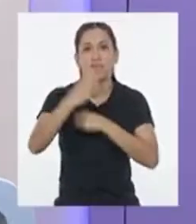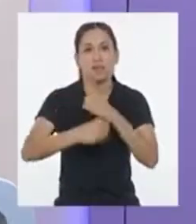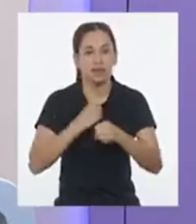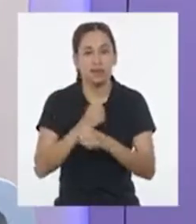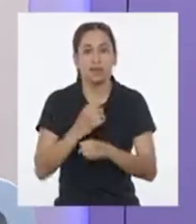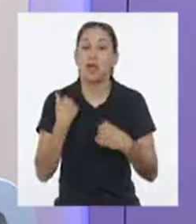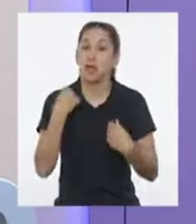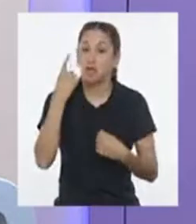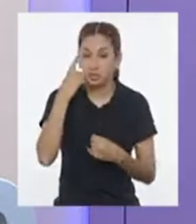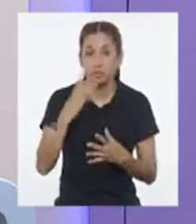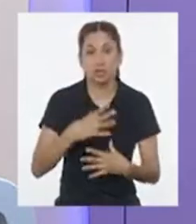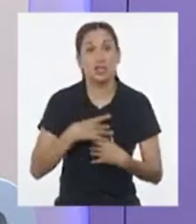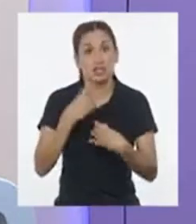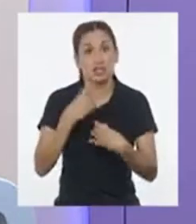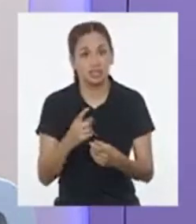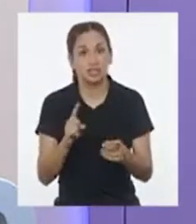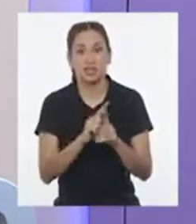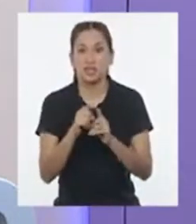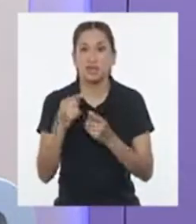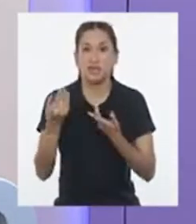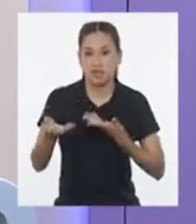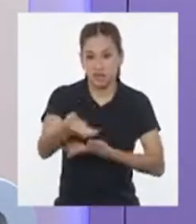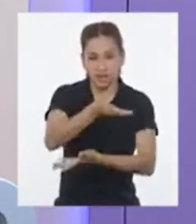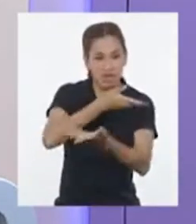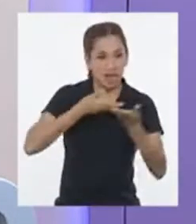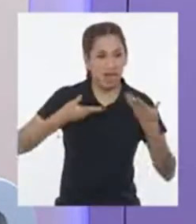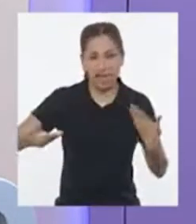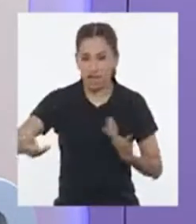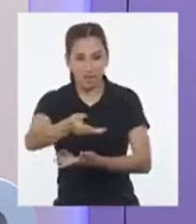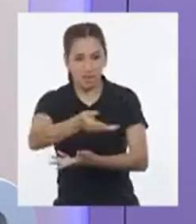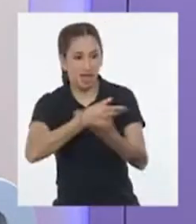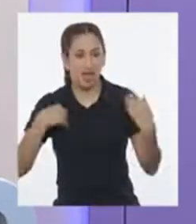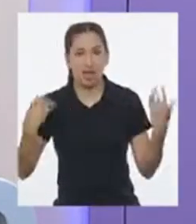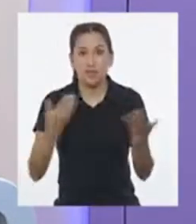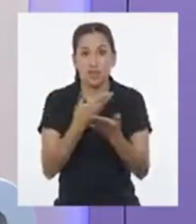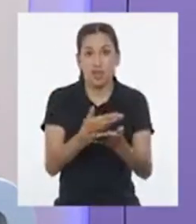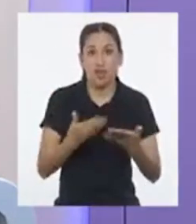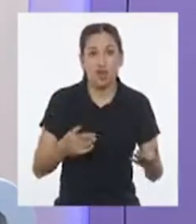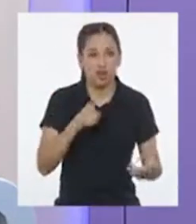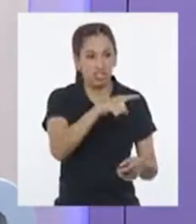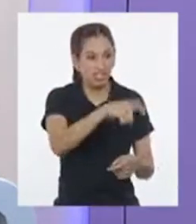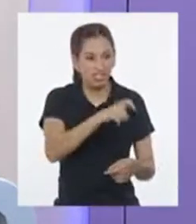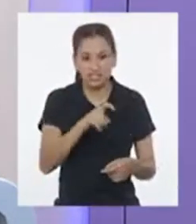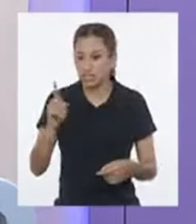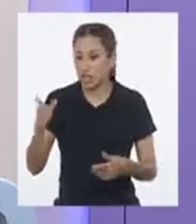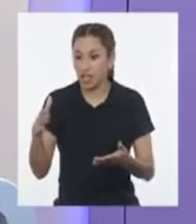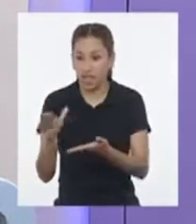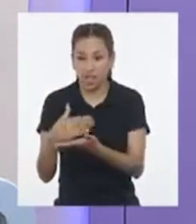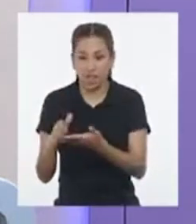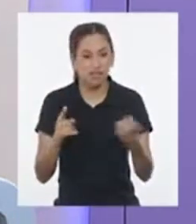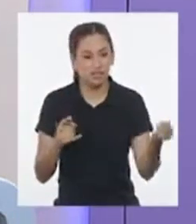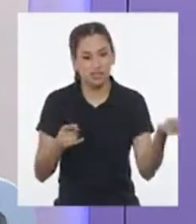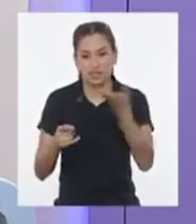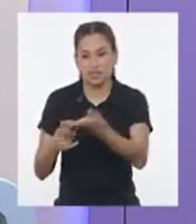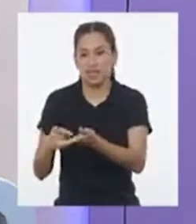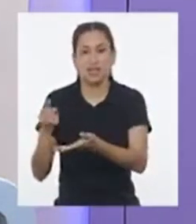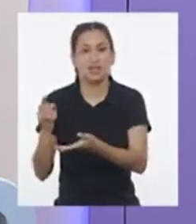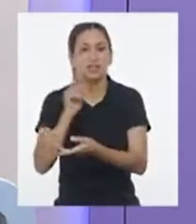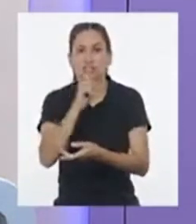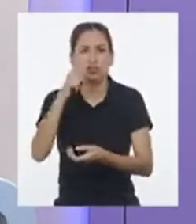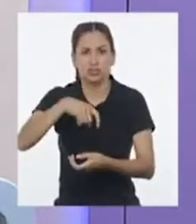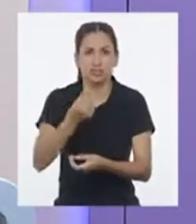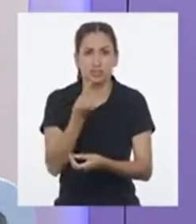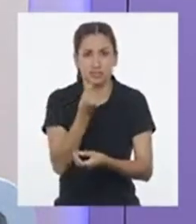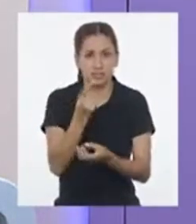año. Me parece interesante cómo eran intercambiados los bienes que necesitaba la población y no les hacía falta